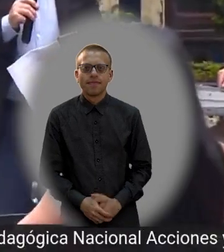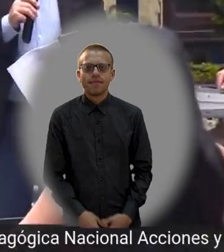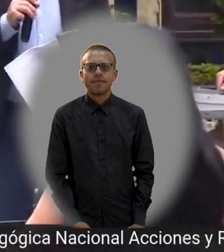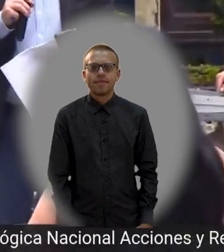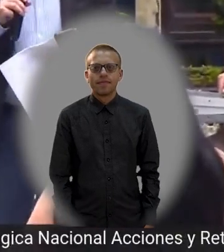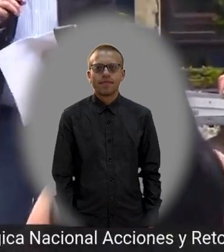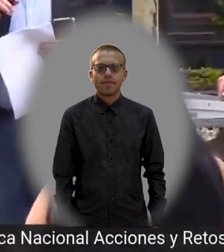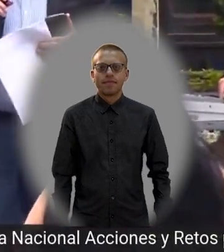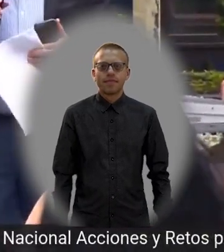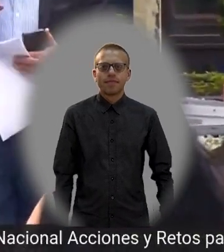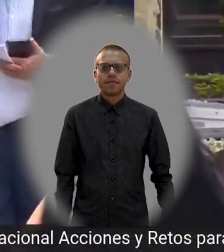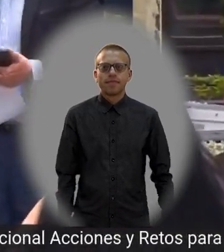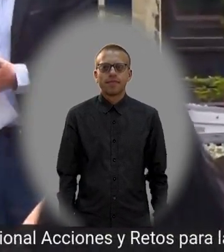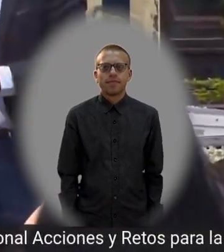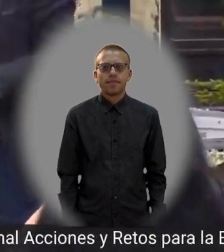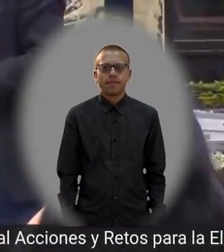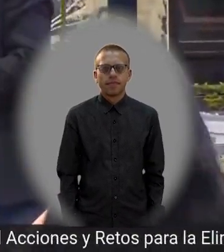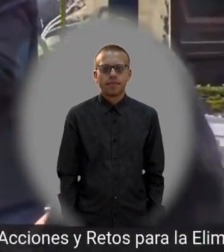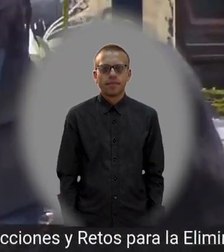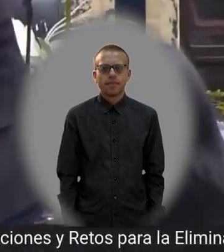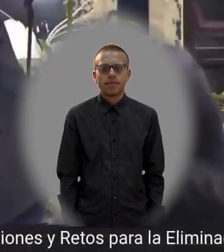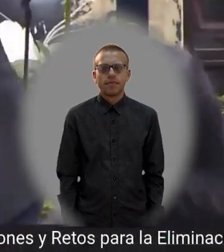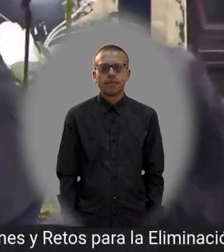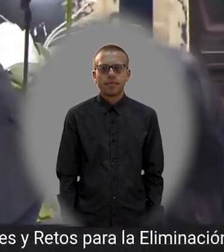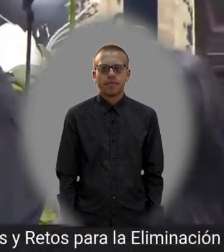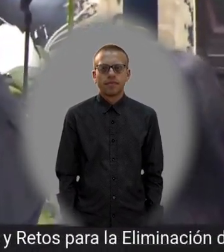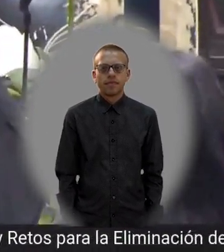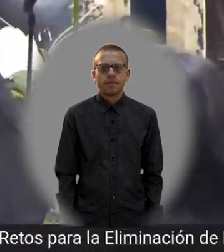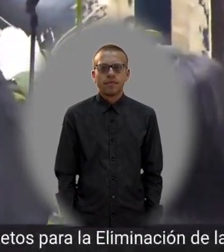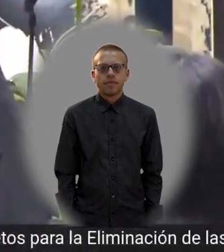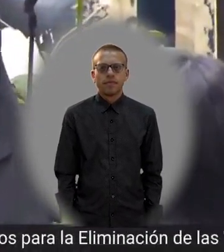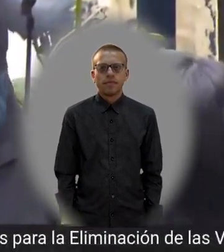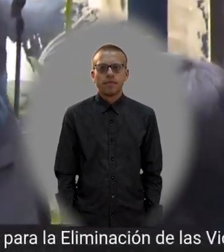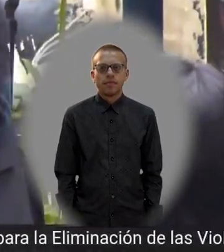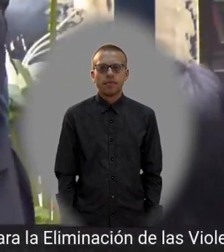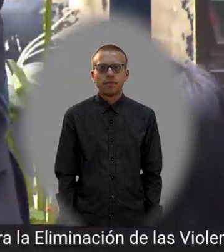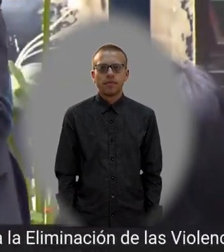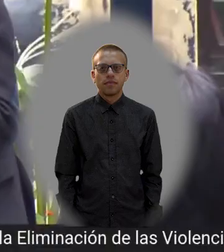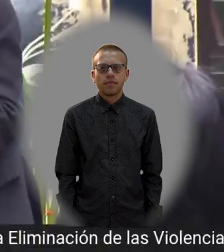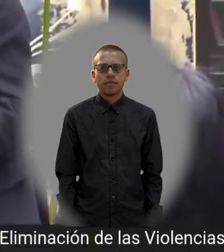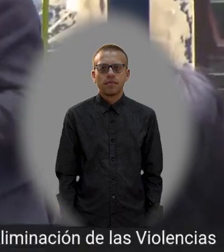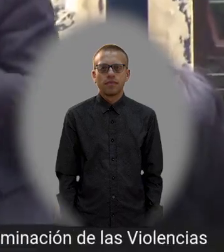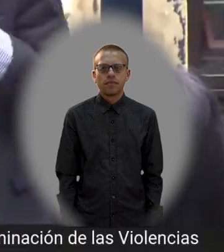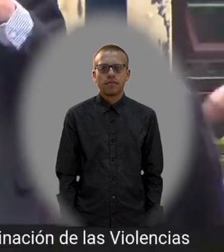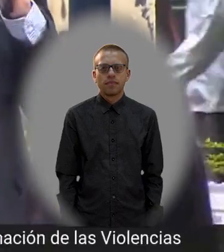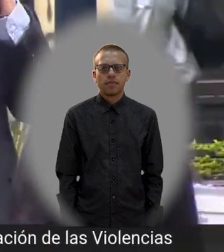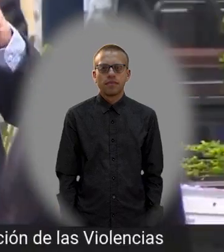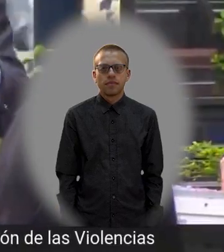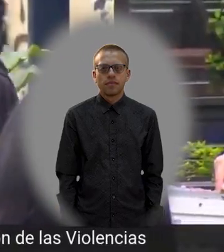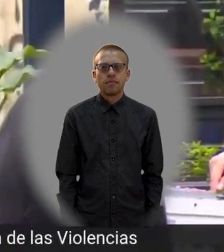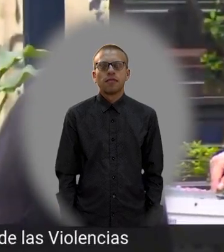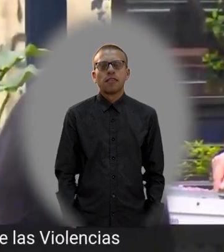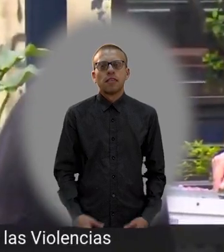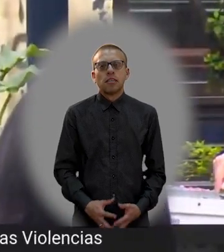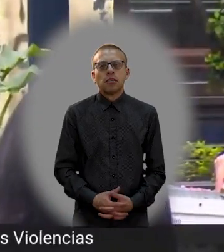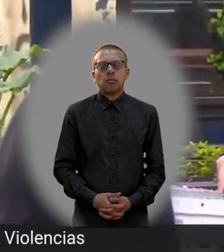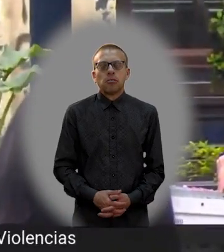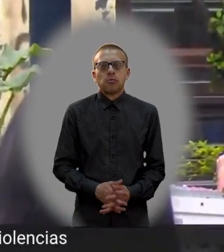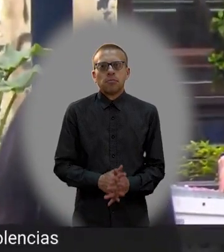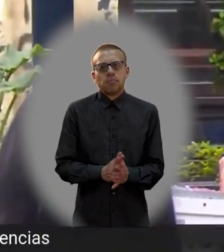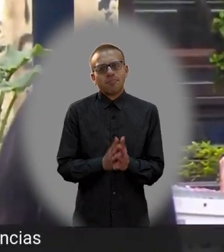No, No es cómodo para mí